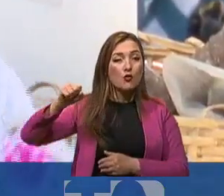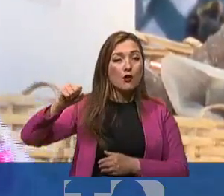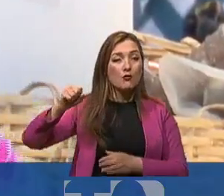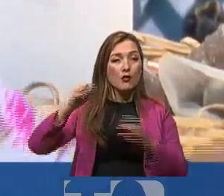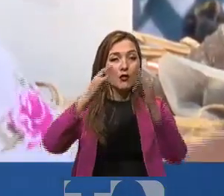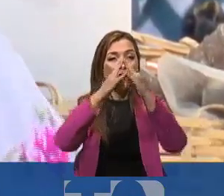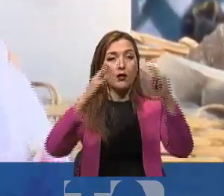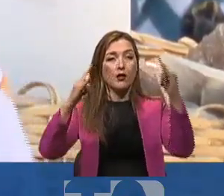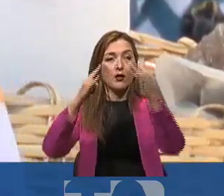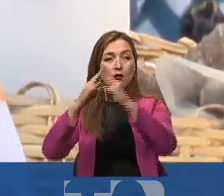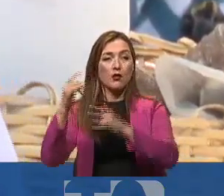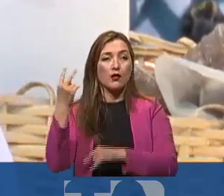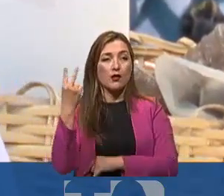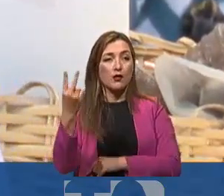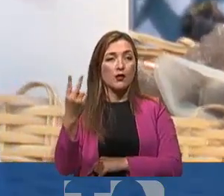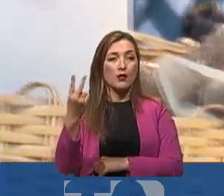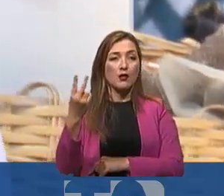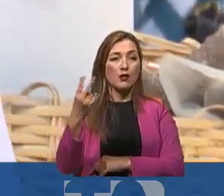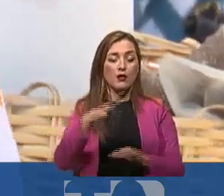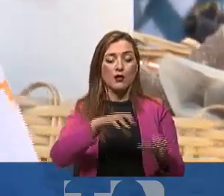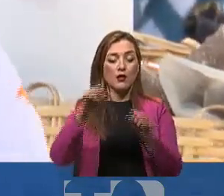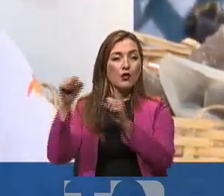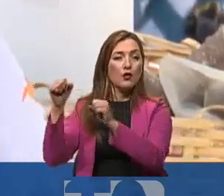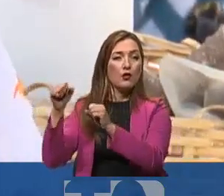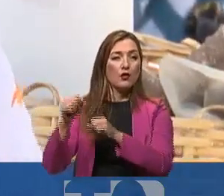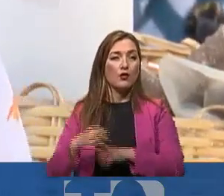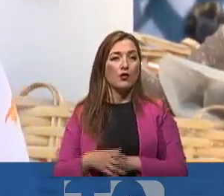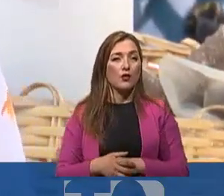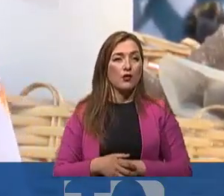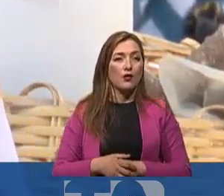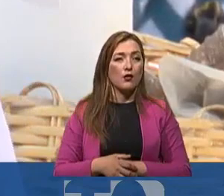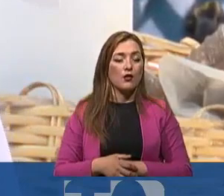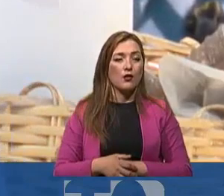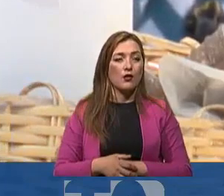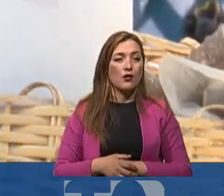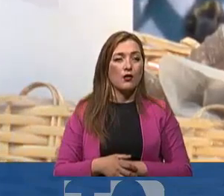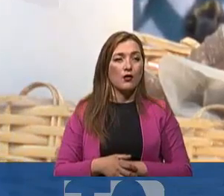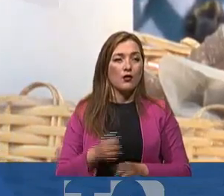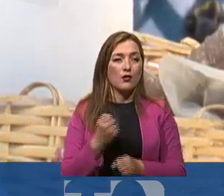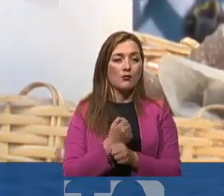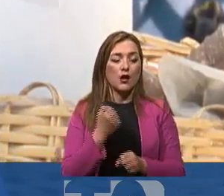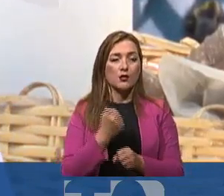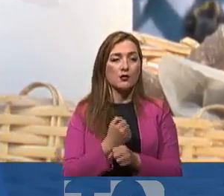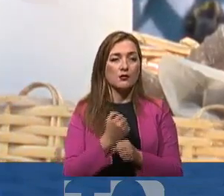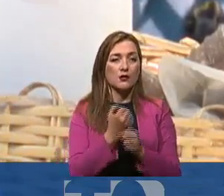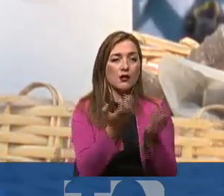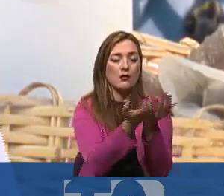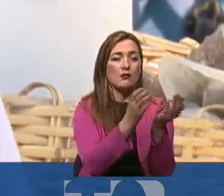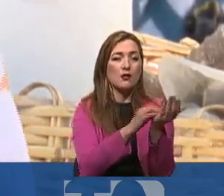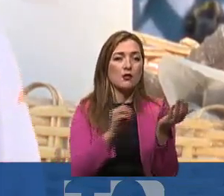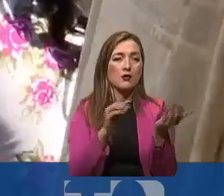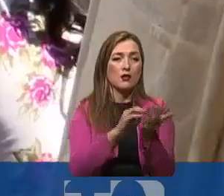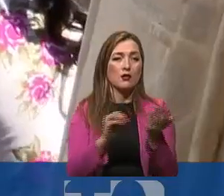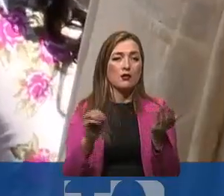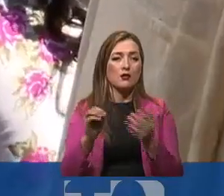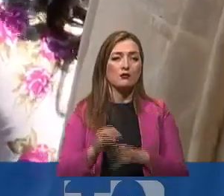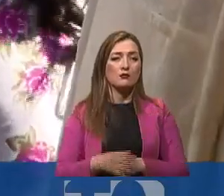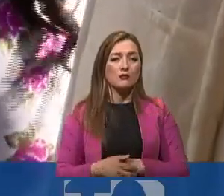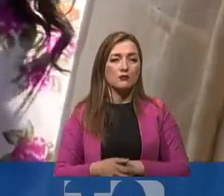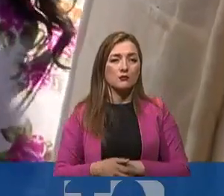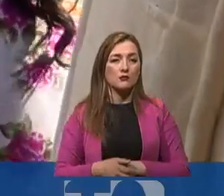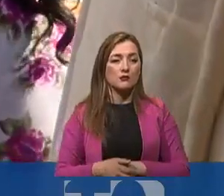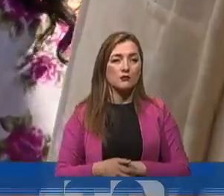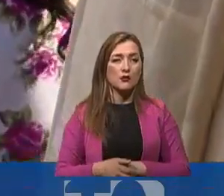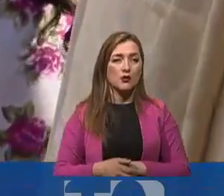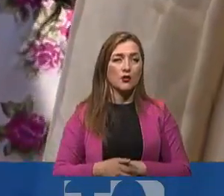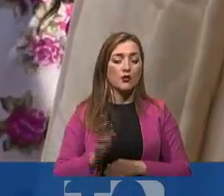carpas grandes, todo eso, vea cómo se lleva. Yo trabajo, soy enseñada en mi trabajo, yo no me voy a ningún lado.